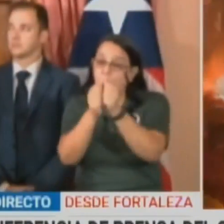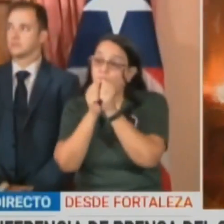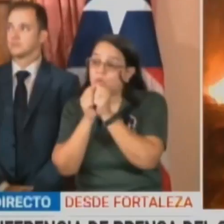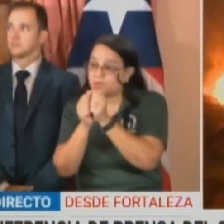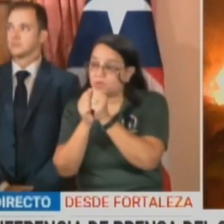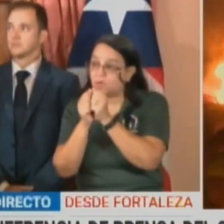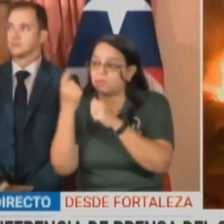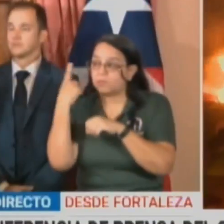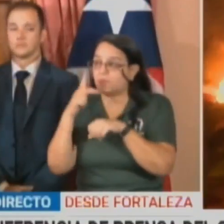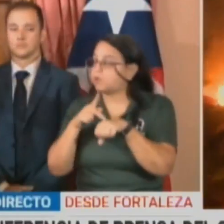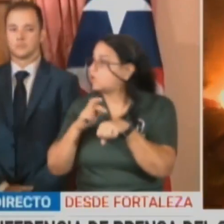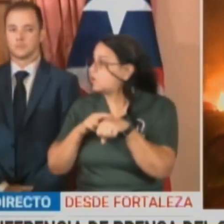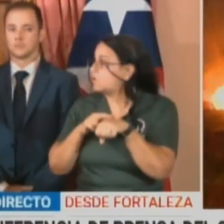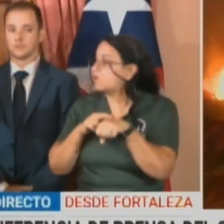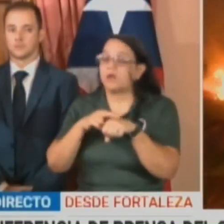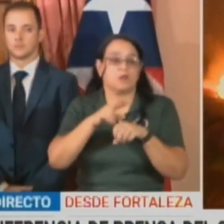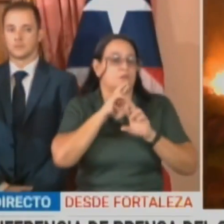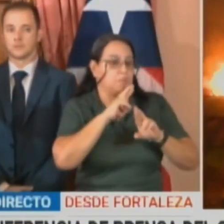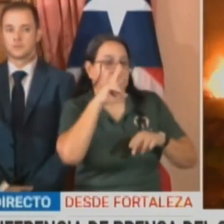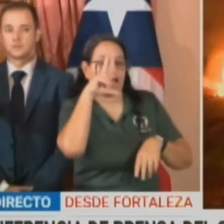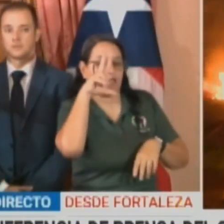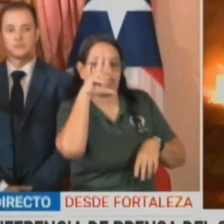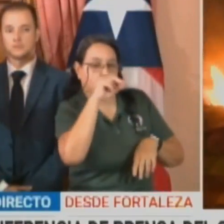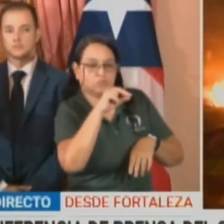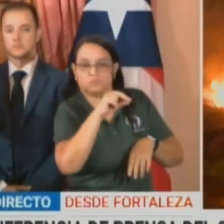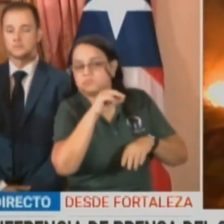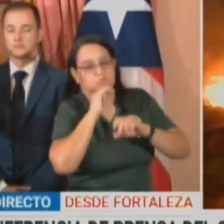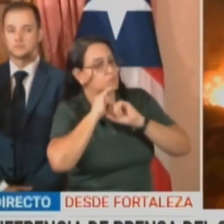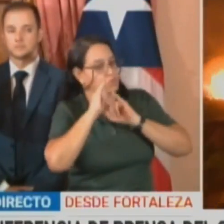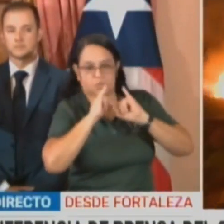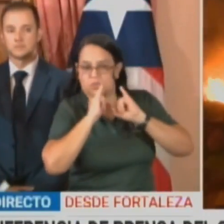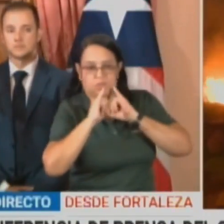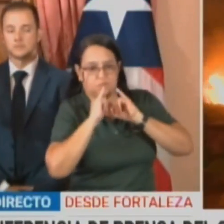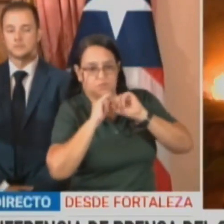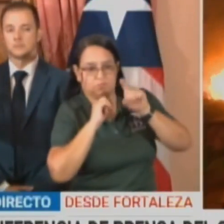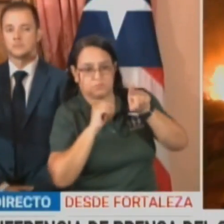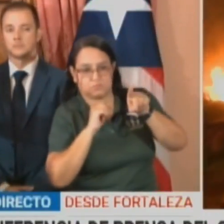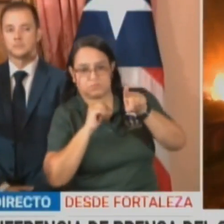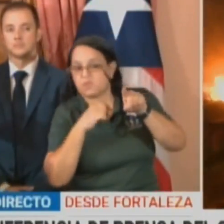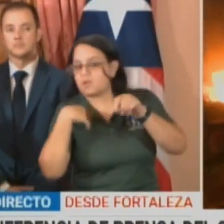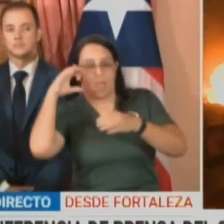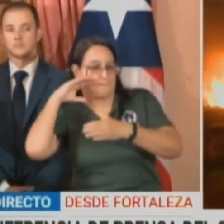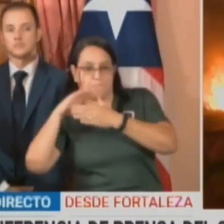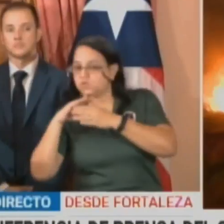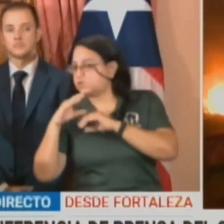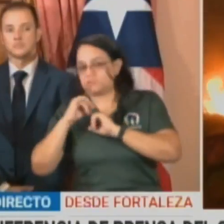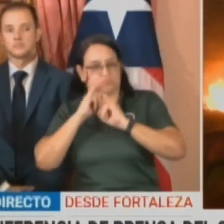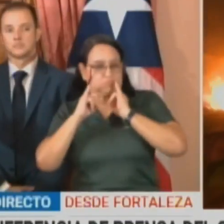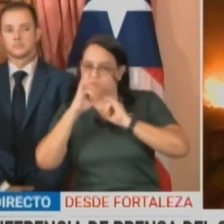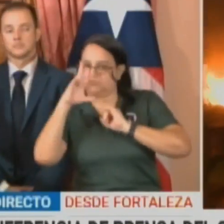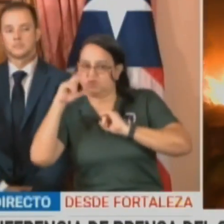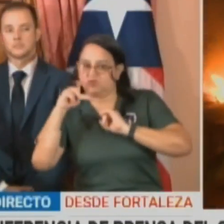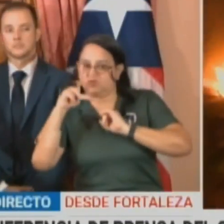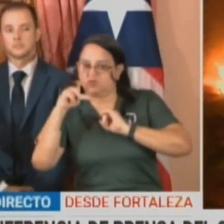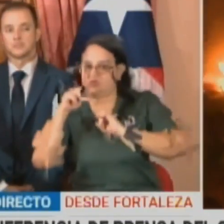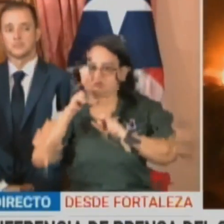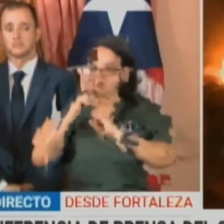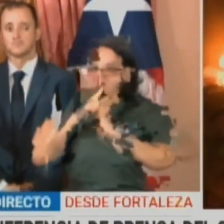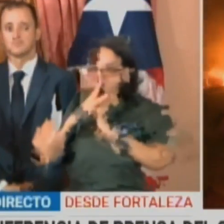Puerto Rico, primero, la contestación es que no. No he sido entrevistado, ni mi esposa tampoco.